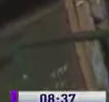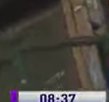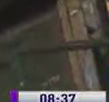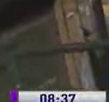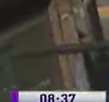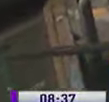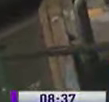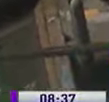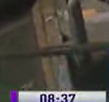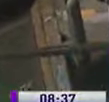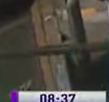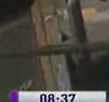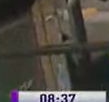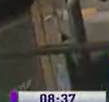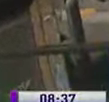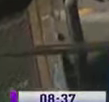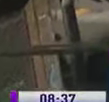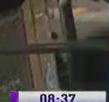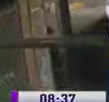nacional